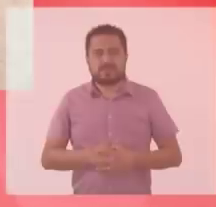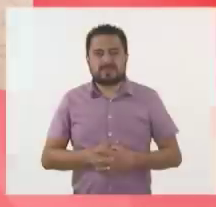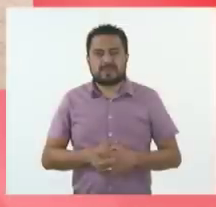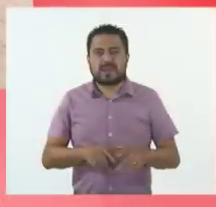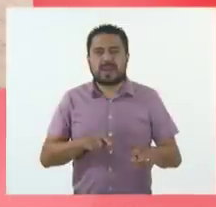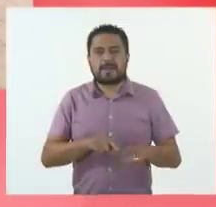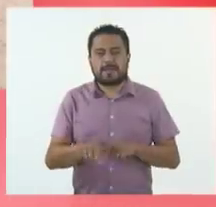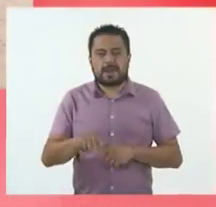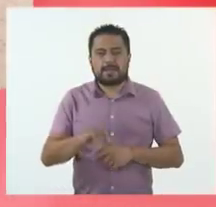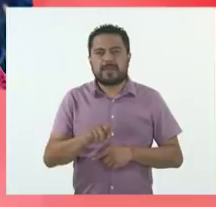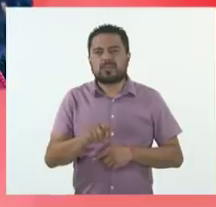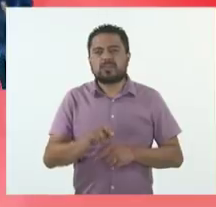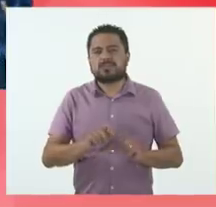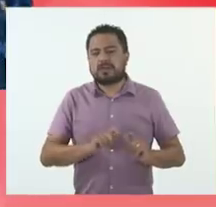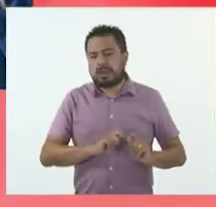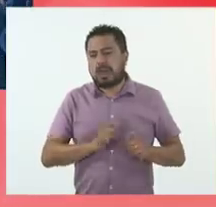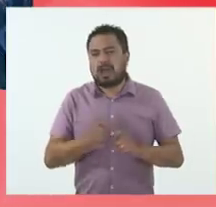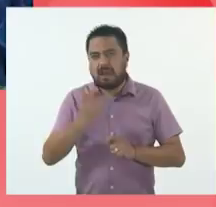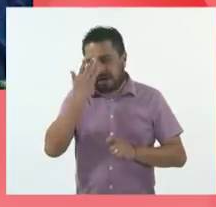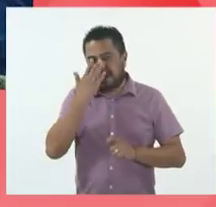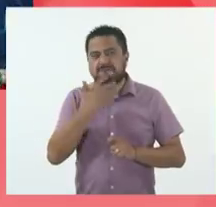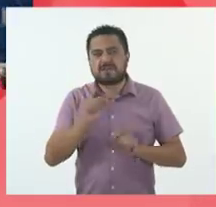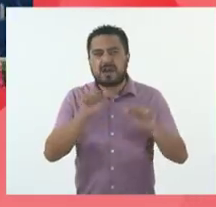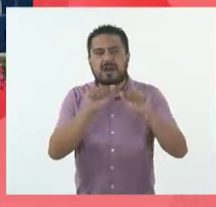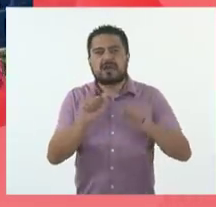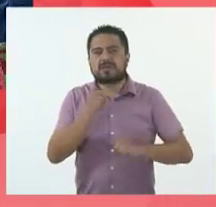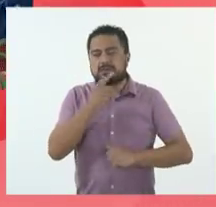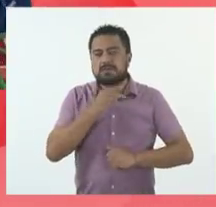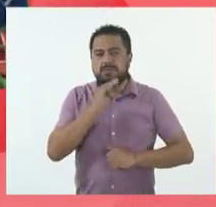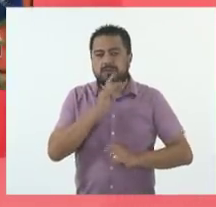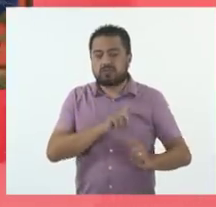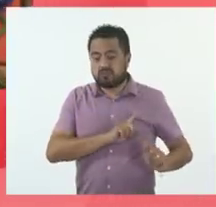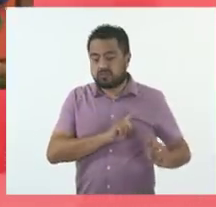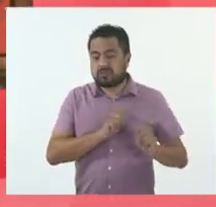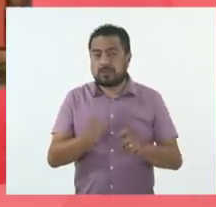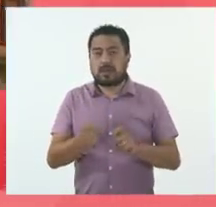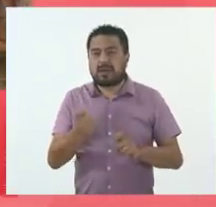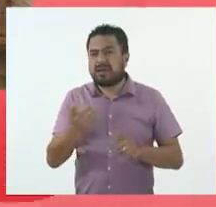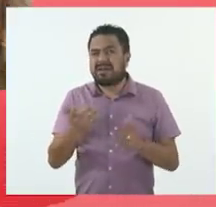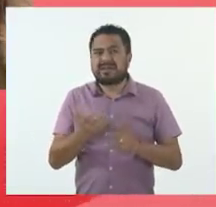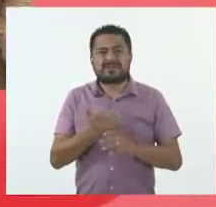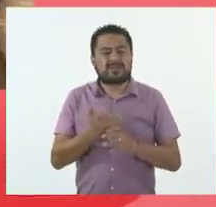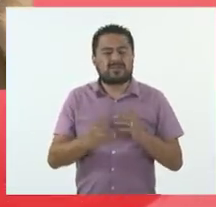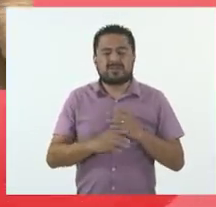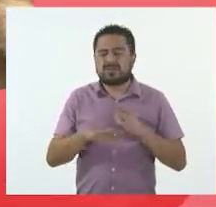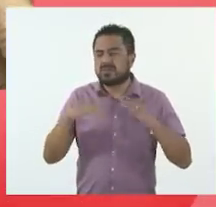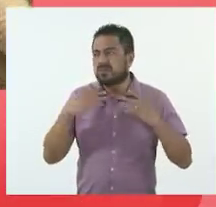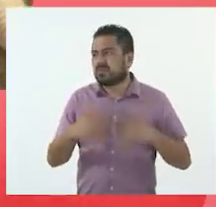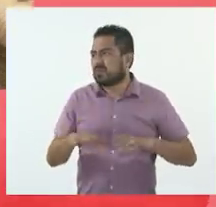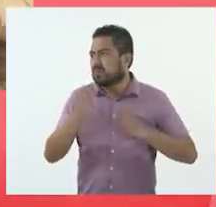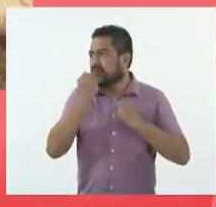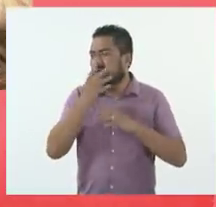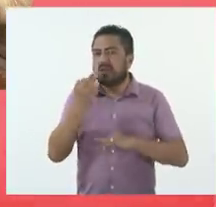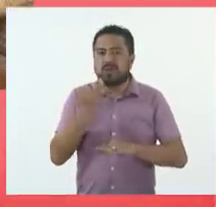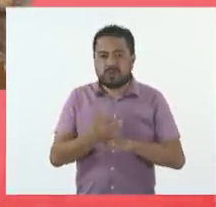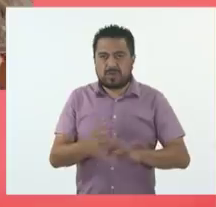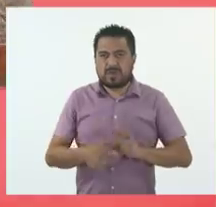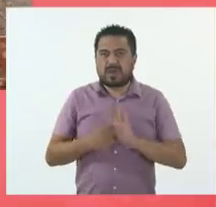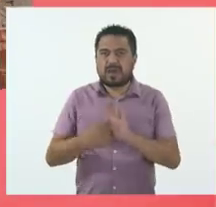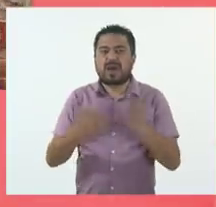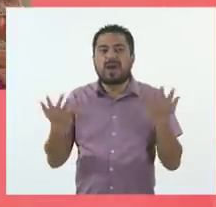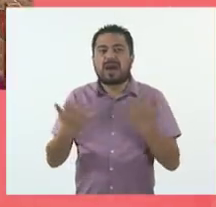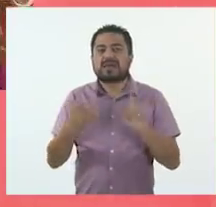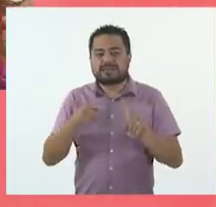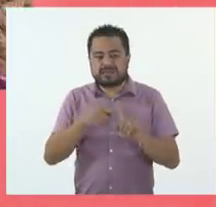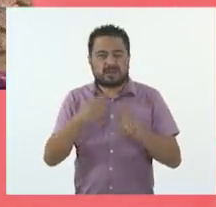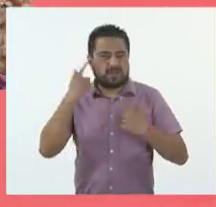Las hermanas Mendoza heredaron la habilidad artesanal de sus papás y hacen de verdad cosas muy bonitas. Y Aurelia justamente nos va a enseñar cómo se hacen unas de